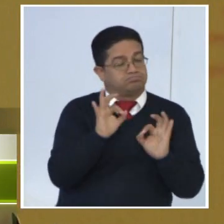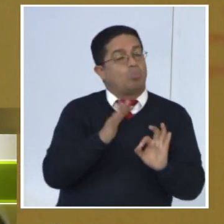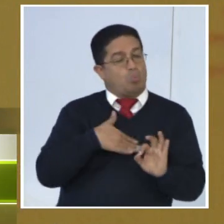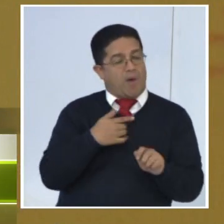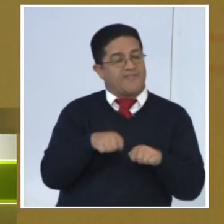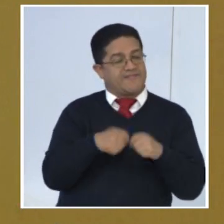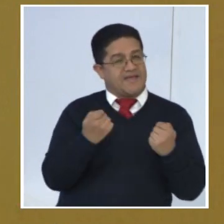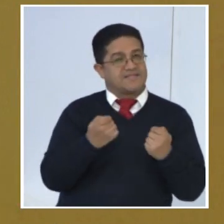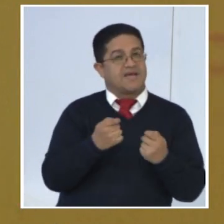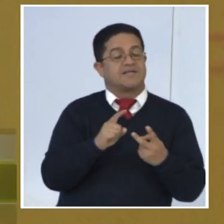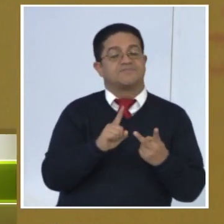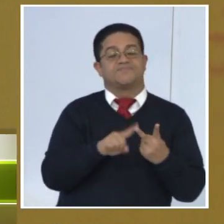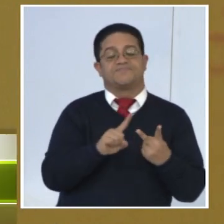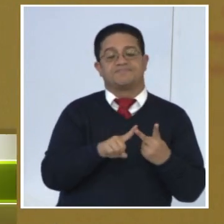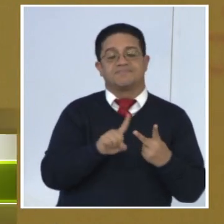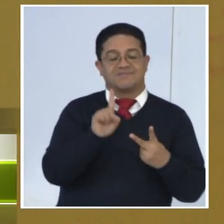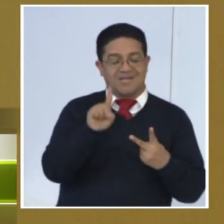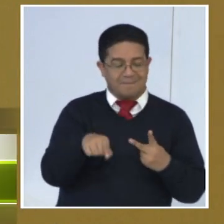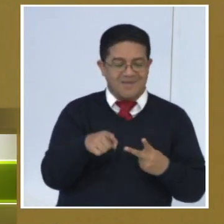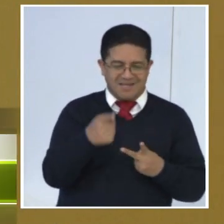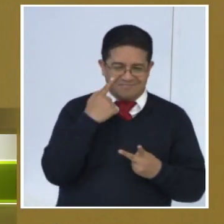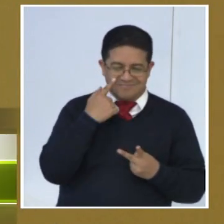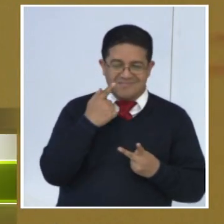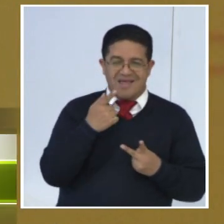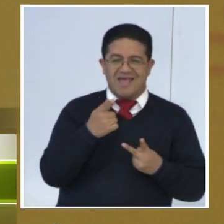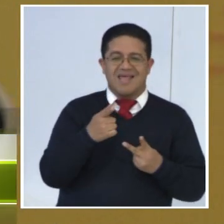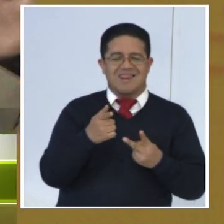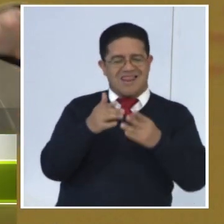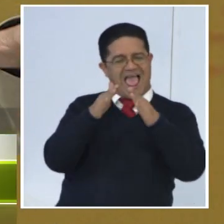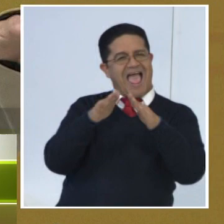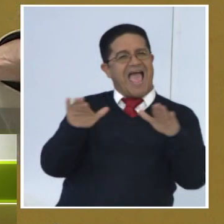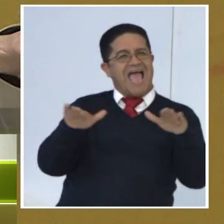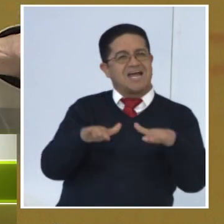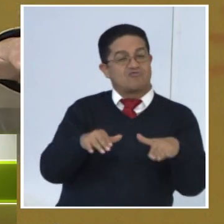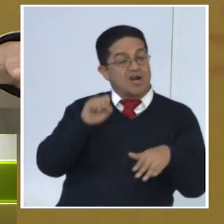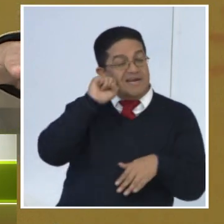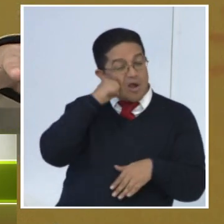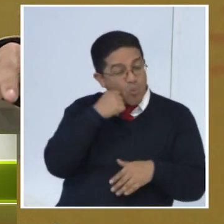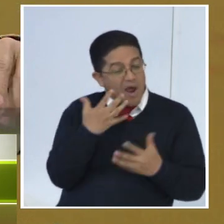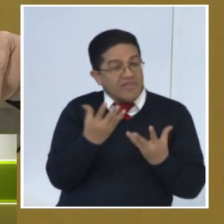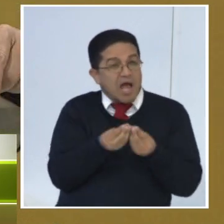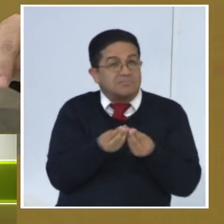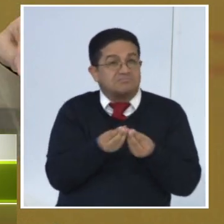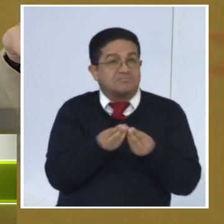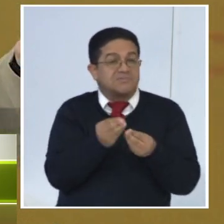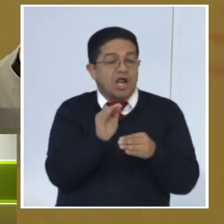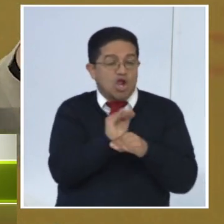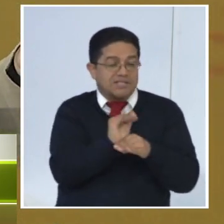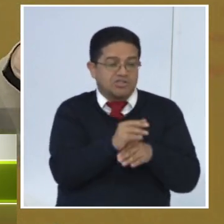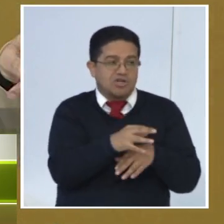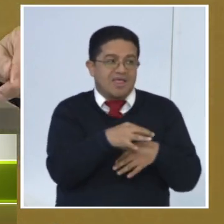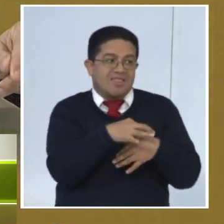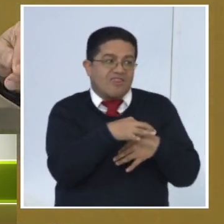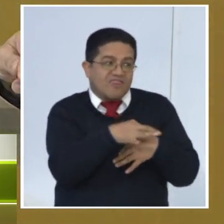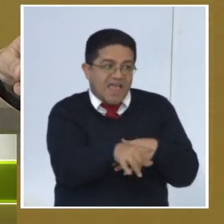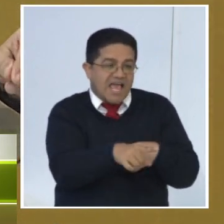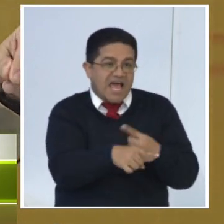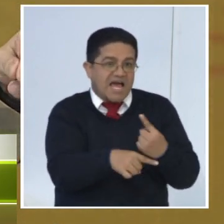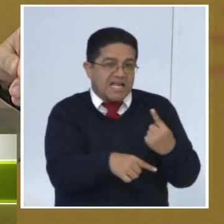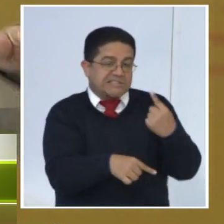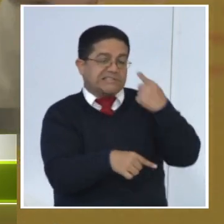daño. Al mismo momento de que estés armando el arbolito de Navidad, recuerda con los niños pequeños no dejar cosas que puedan